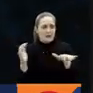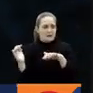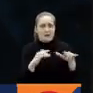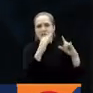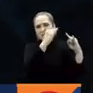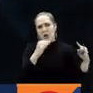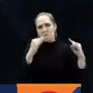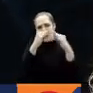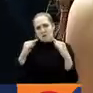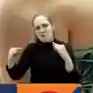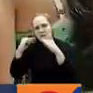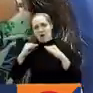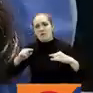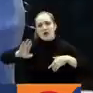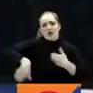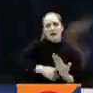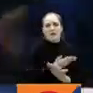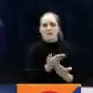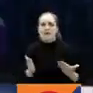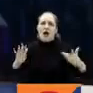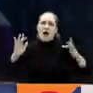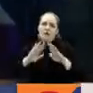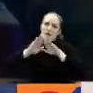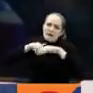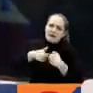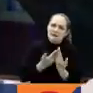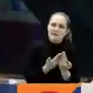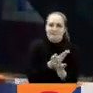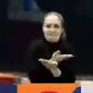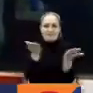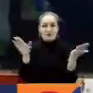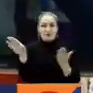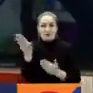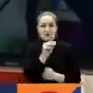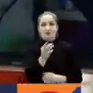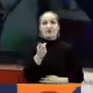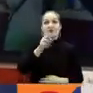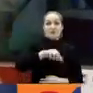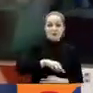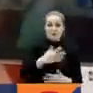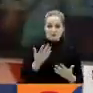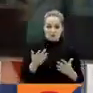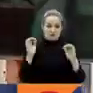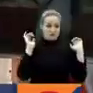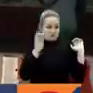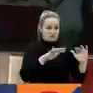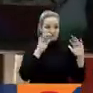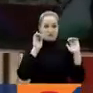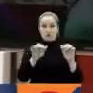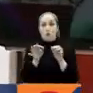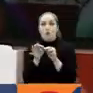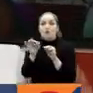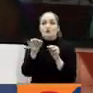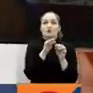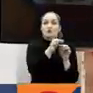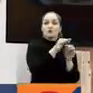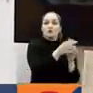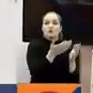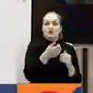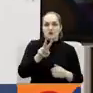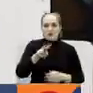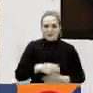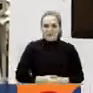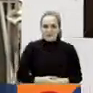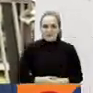en donde hay literatura para todos los gustos, que además se ha descentralizado porque ha llegado aproximadamente a unos 12 municipios municipios de todo el departamento.